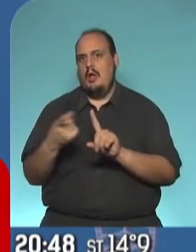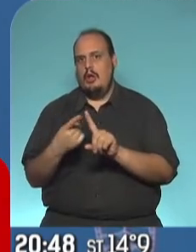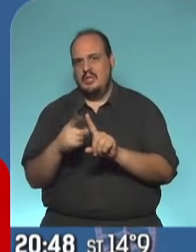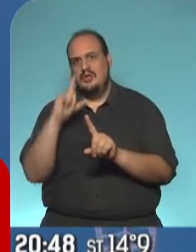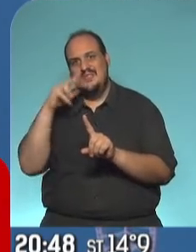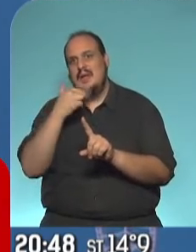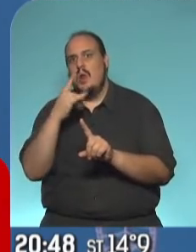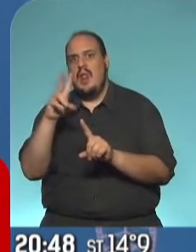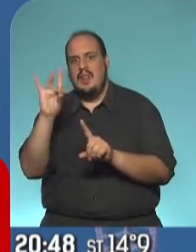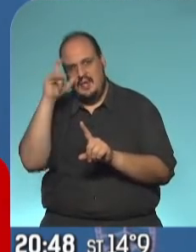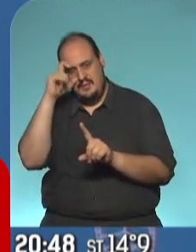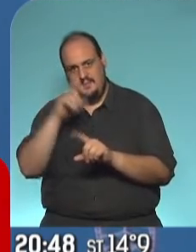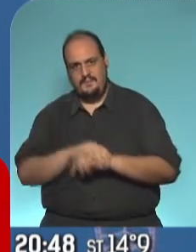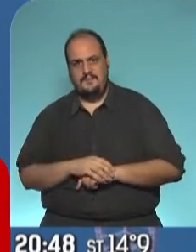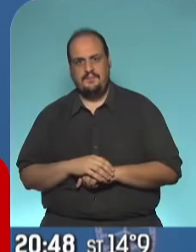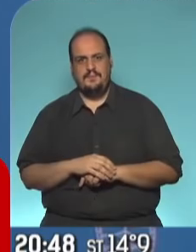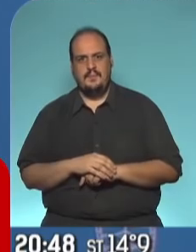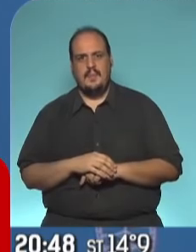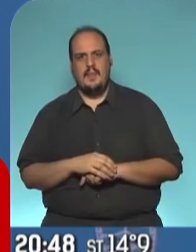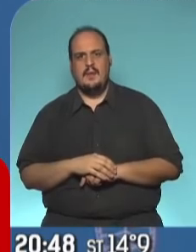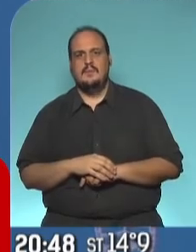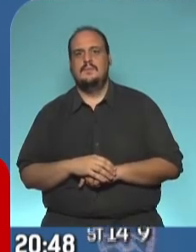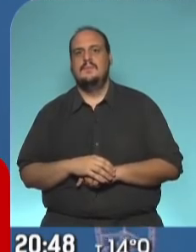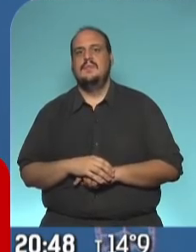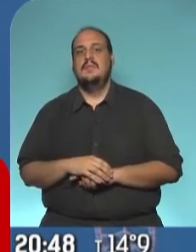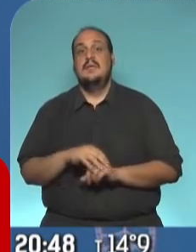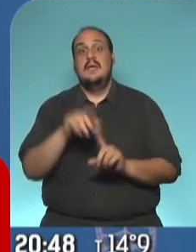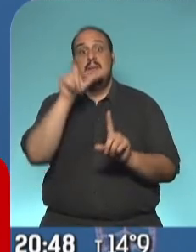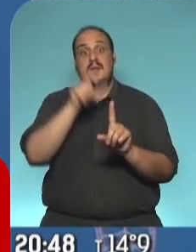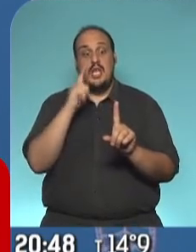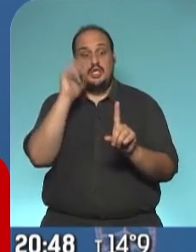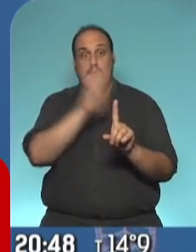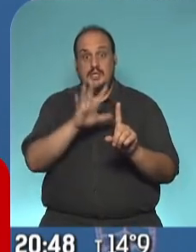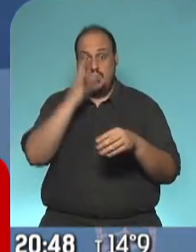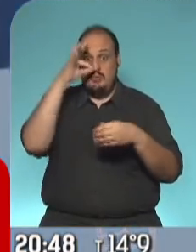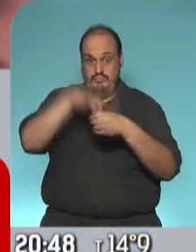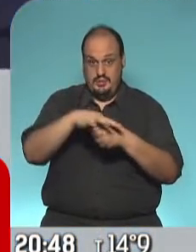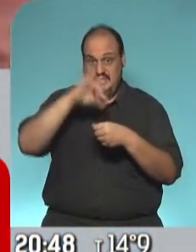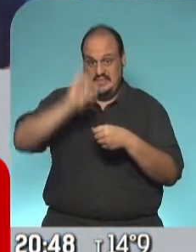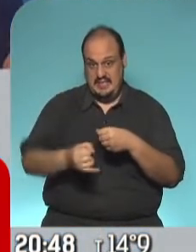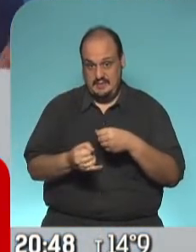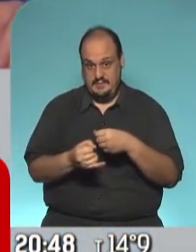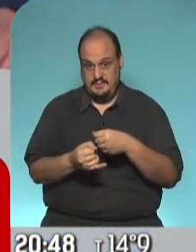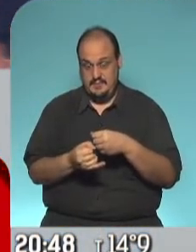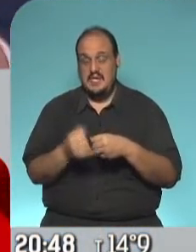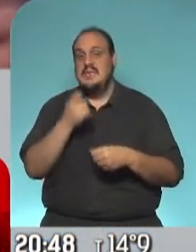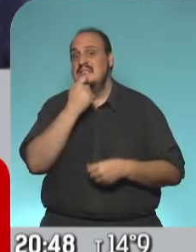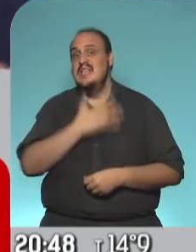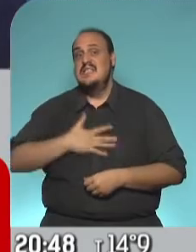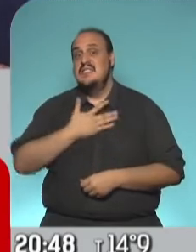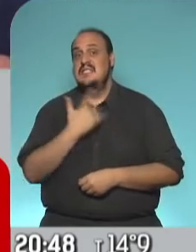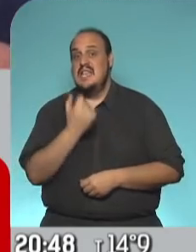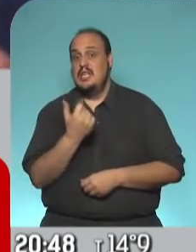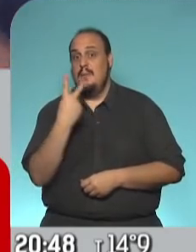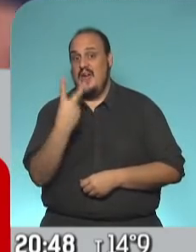de Insaurralde en este caso. El caso sospechoso se hisopa. Como decíamos, con 2 de los síntomas en áreas